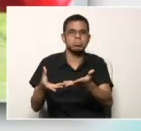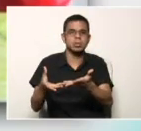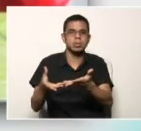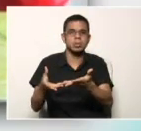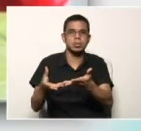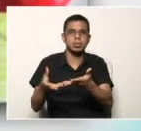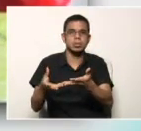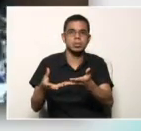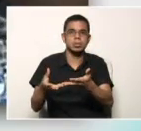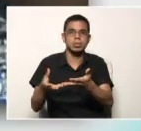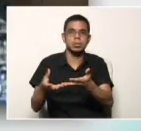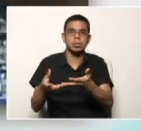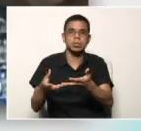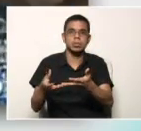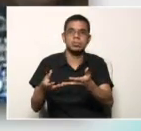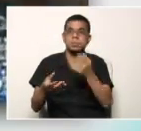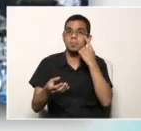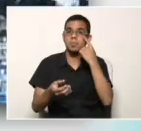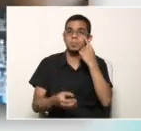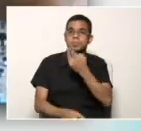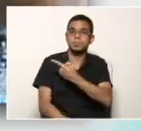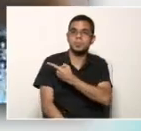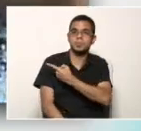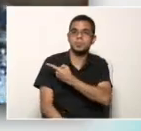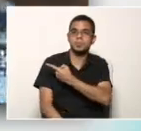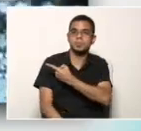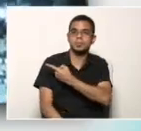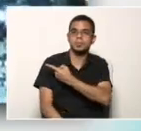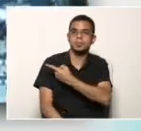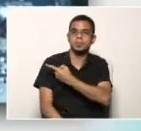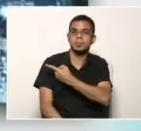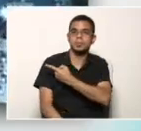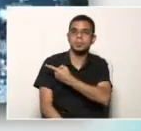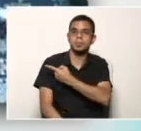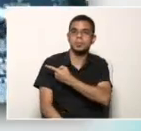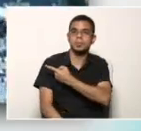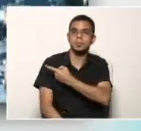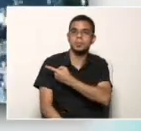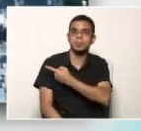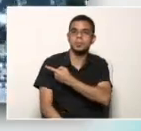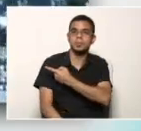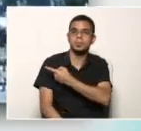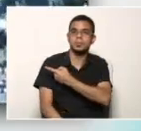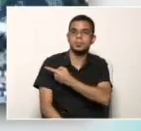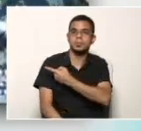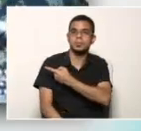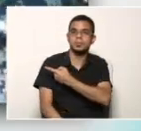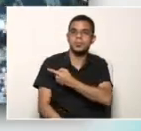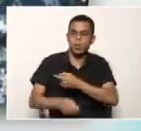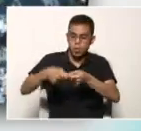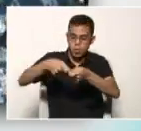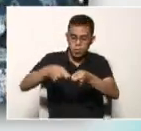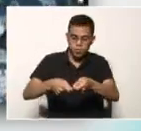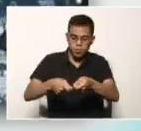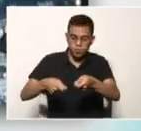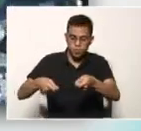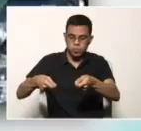Presiono con el dedo hacia fuera y levanto el ganchito. Luego esto tiene un ganchito